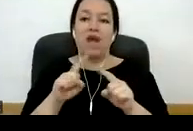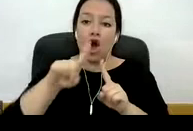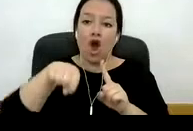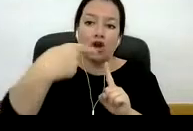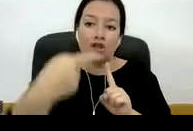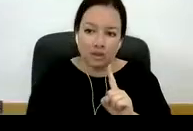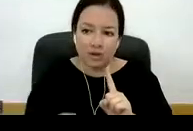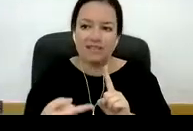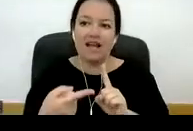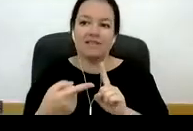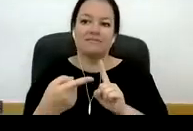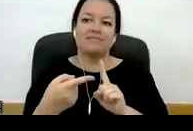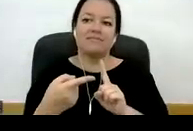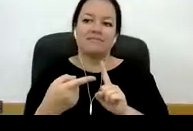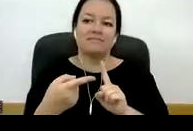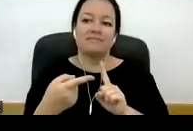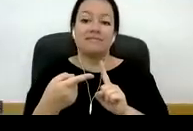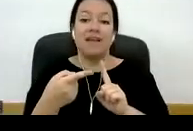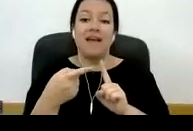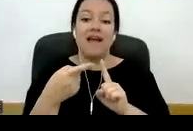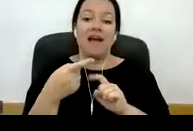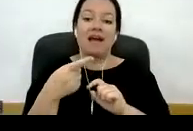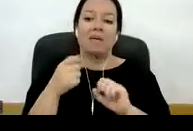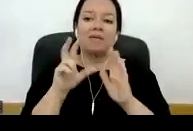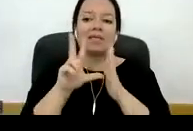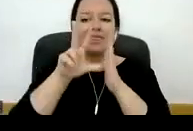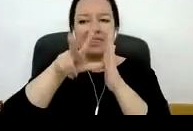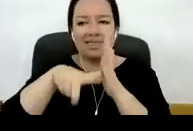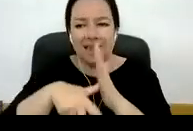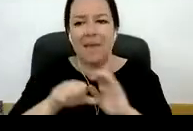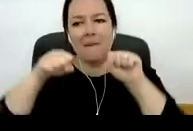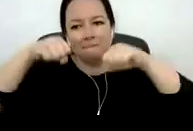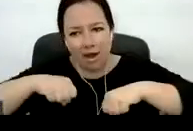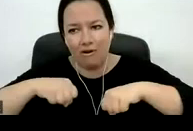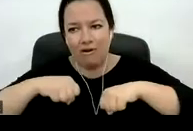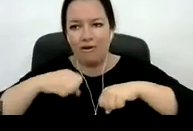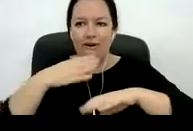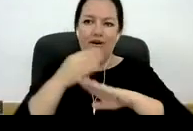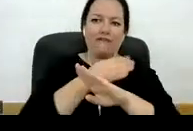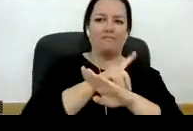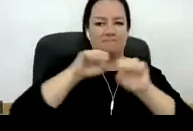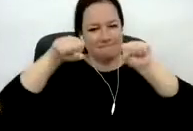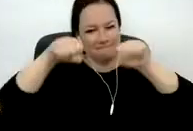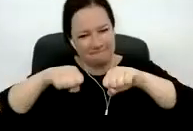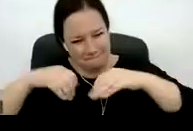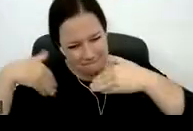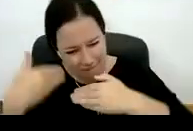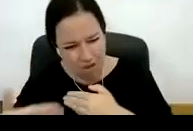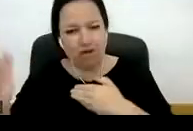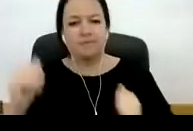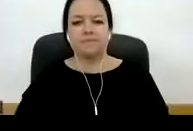consecuencias más precoz de lo que podría suceder si no tuviésemos estas